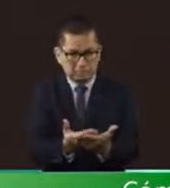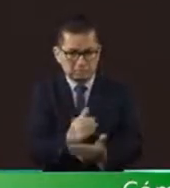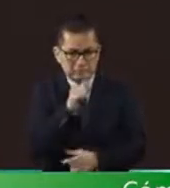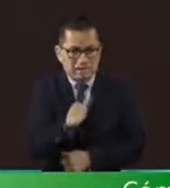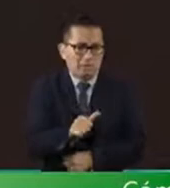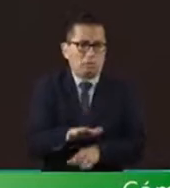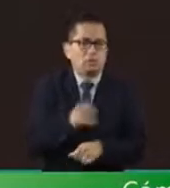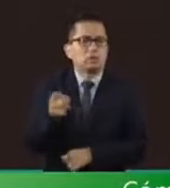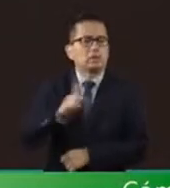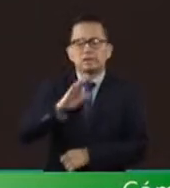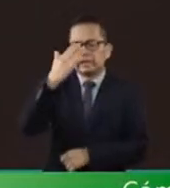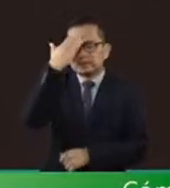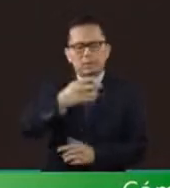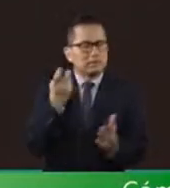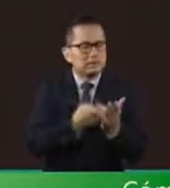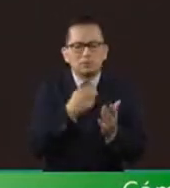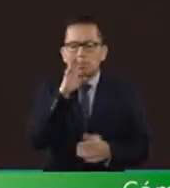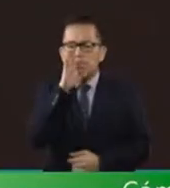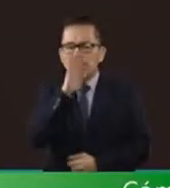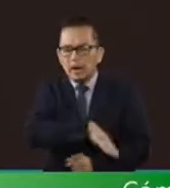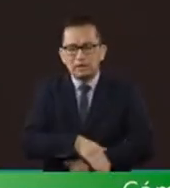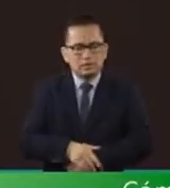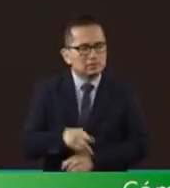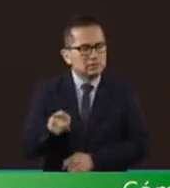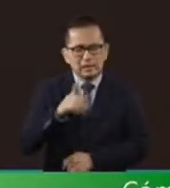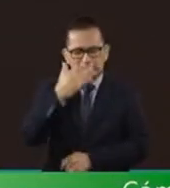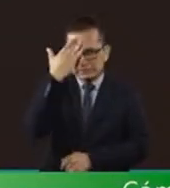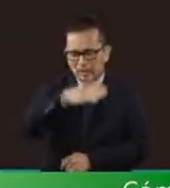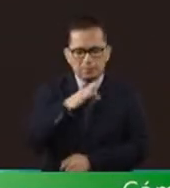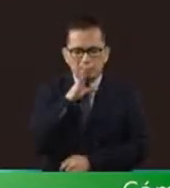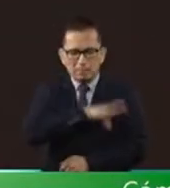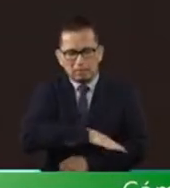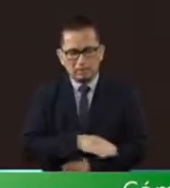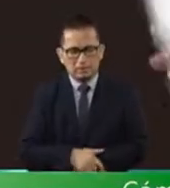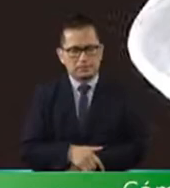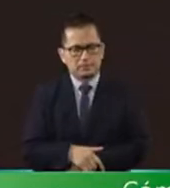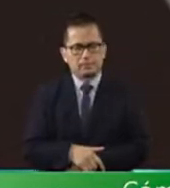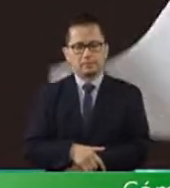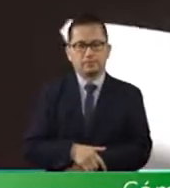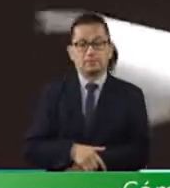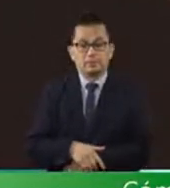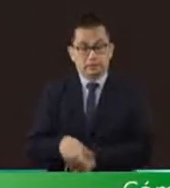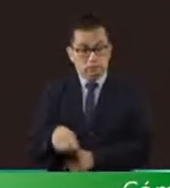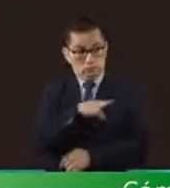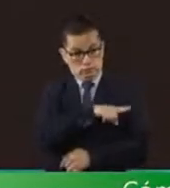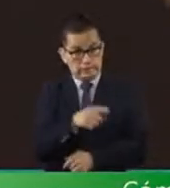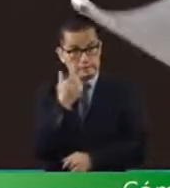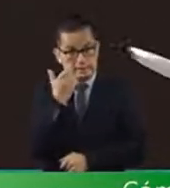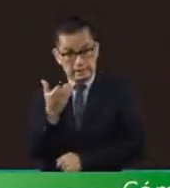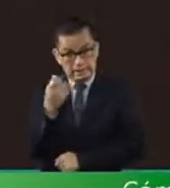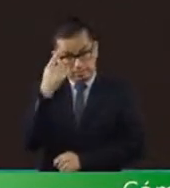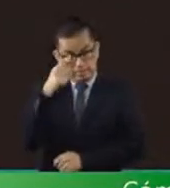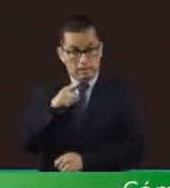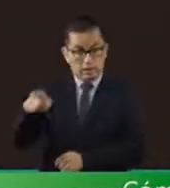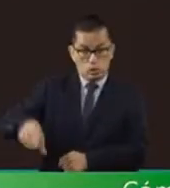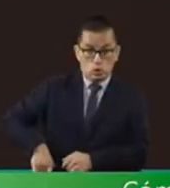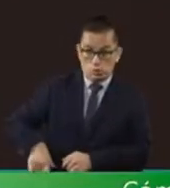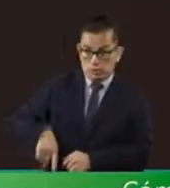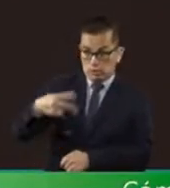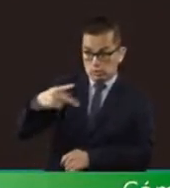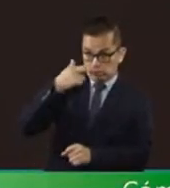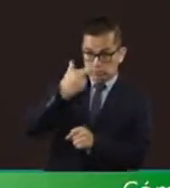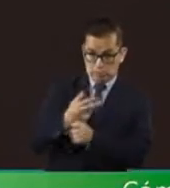presentando porque saben que está mal saben que está mal ahora si lo que quieren es que no tenga el estado toda la